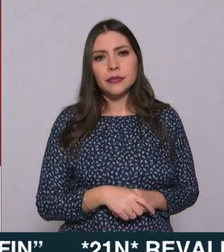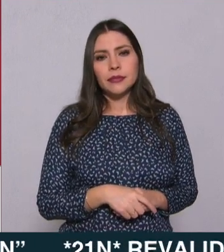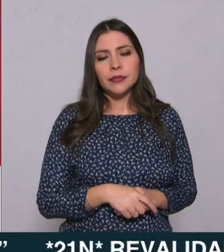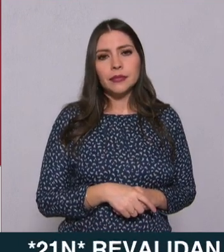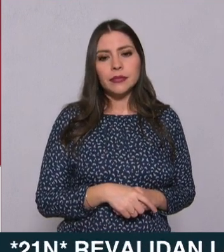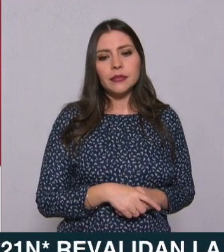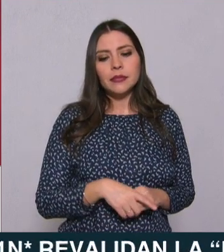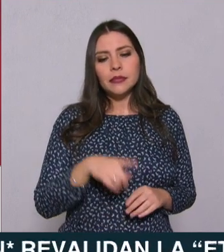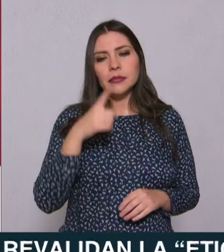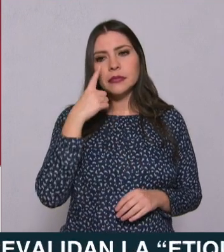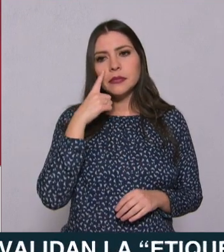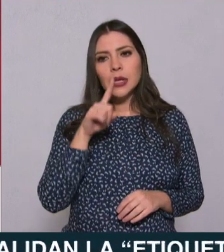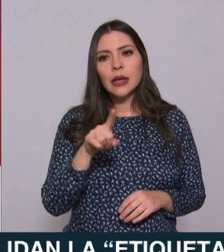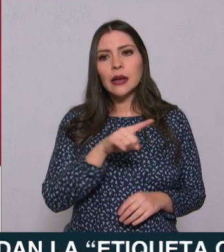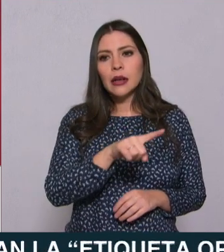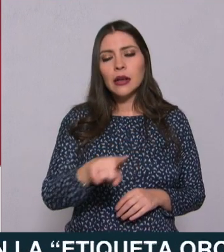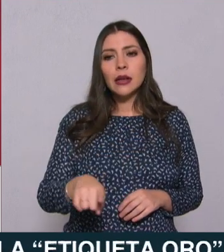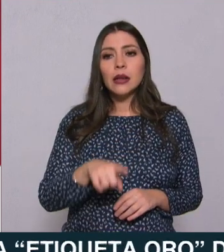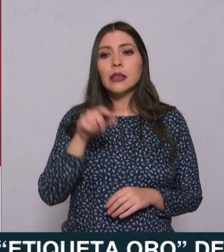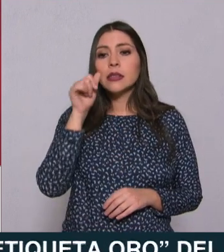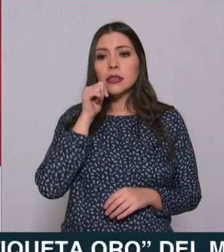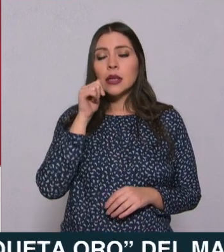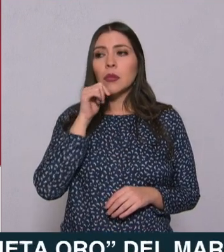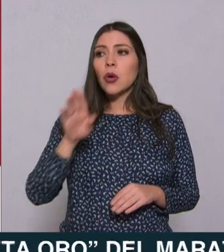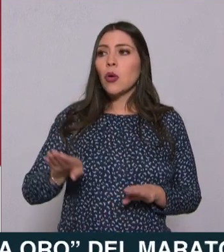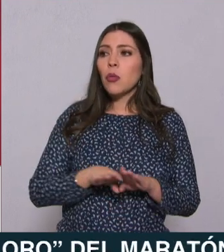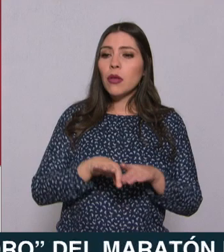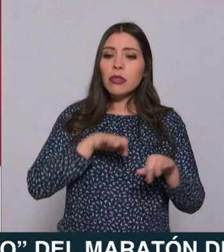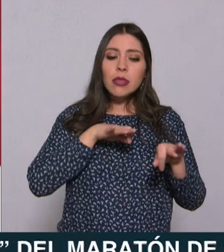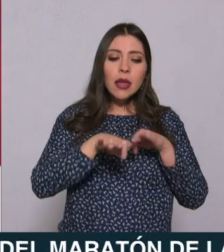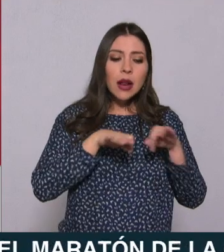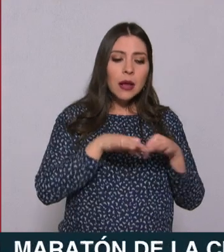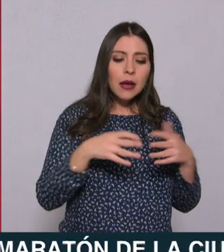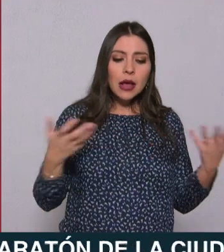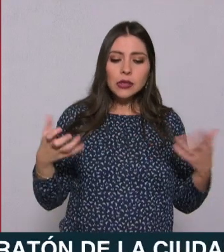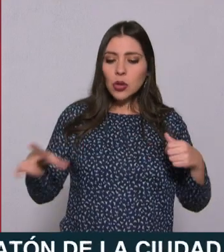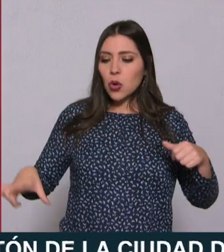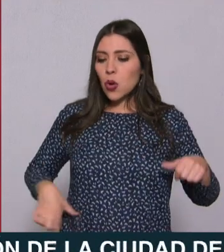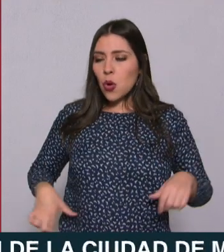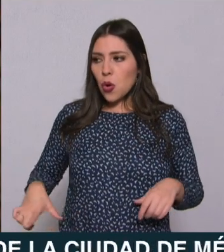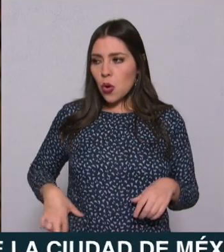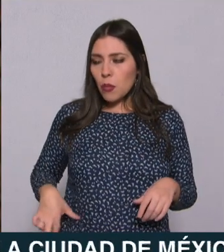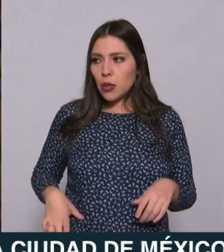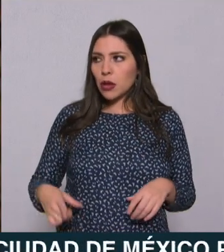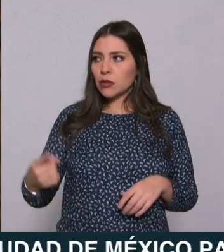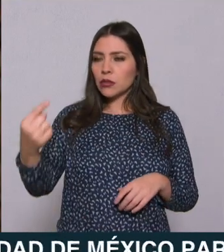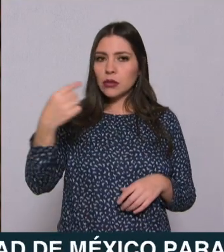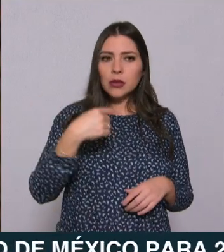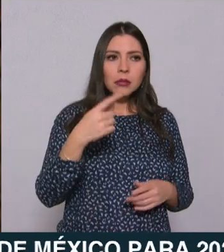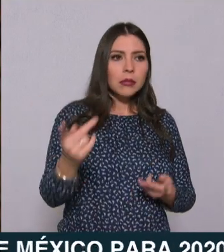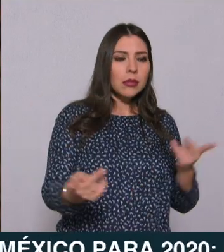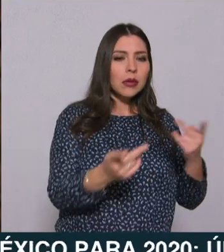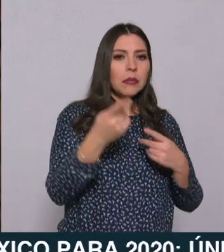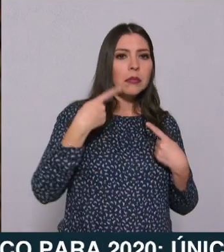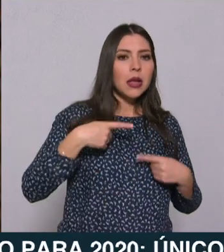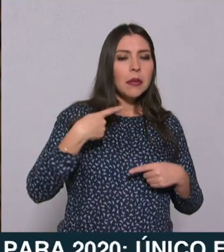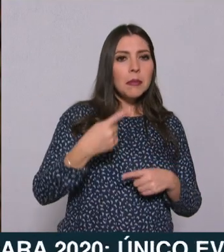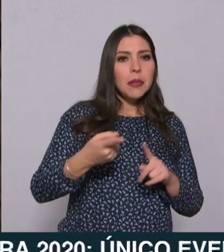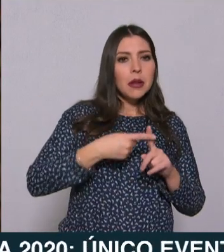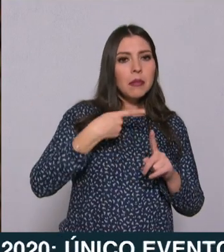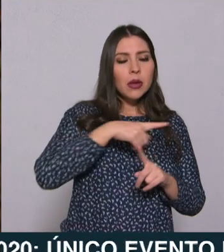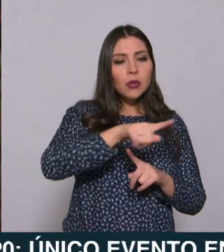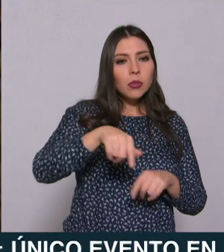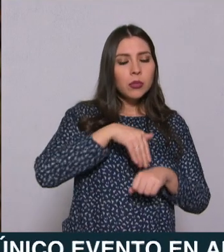mandar obedeciendo, de gobernar con el pueblo. Informó que la consulta se realizará